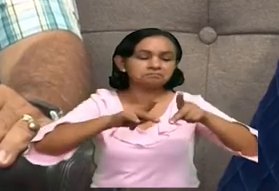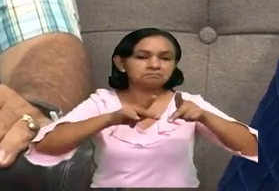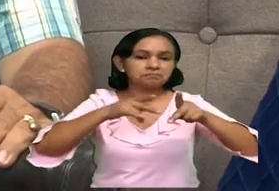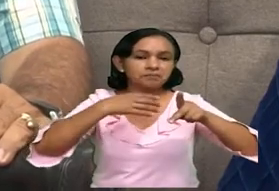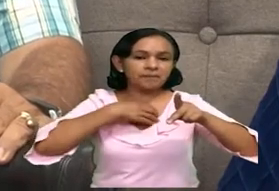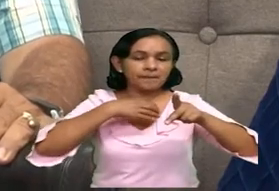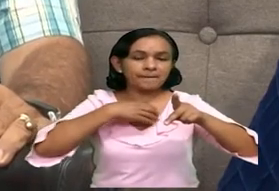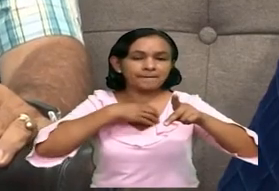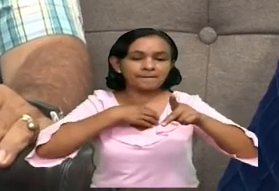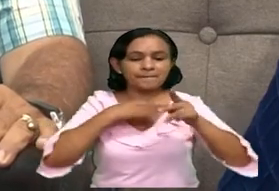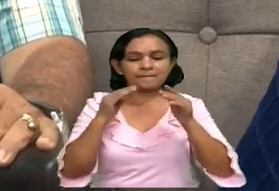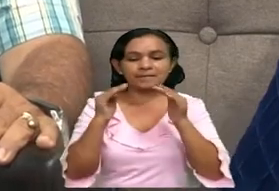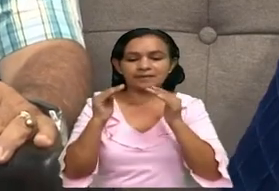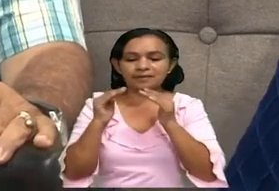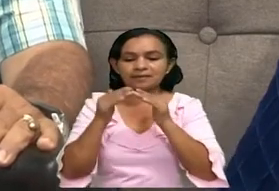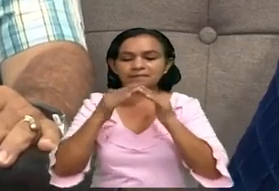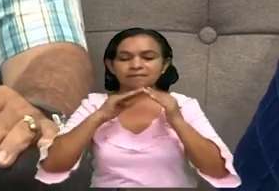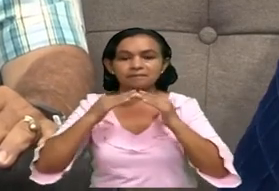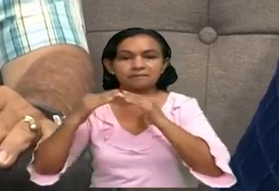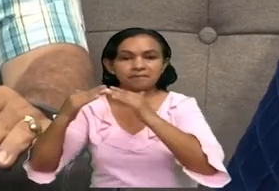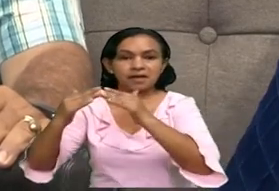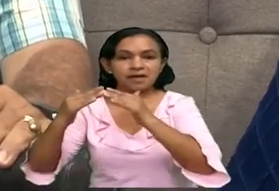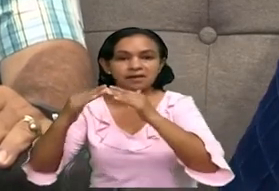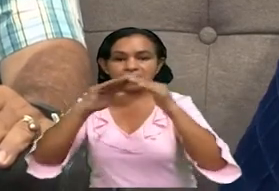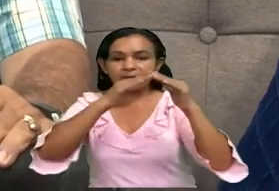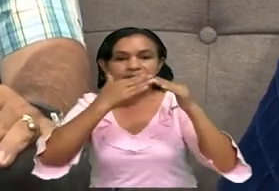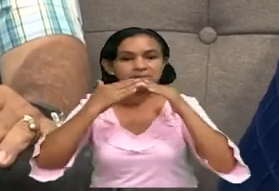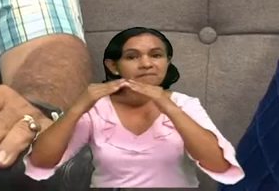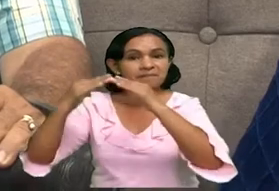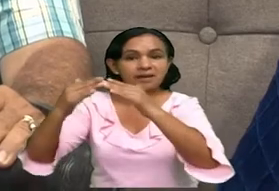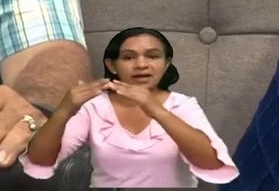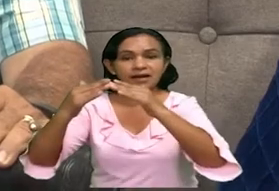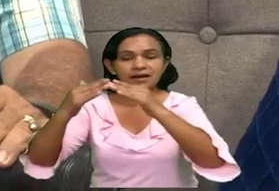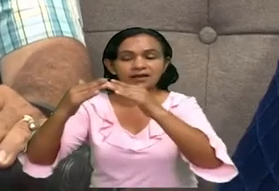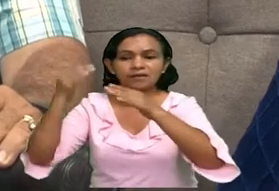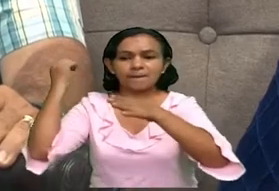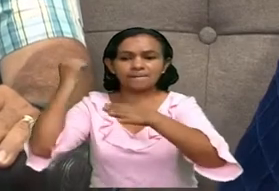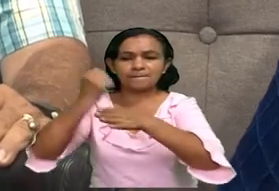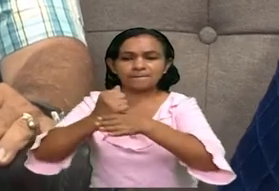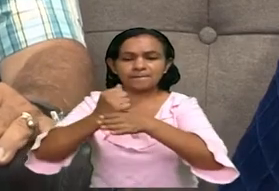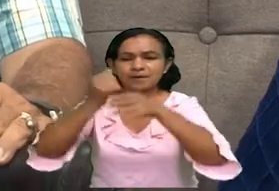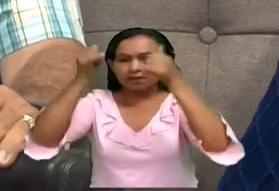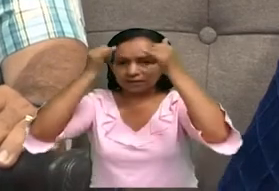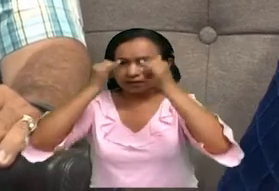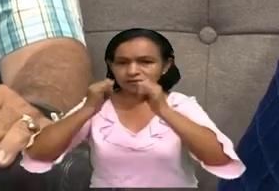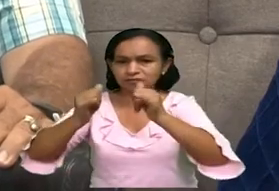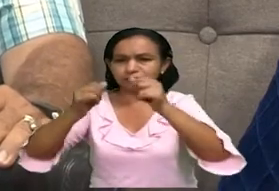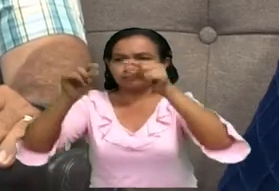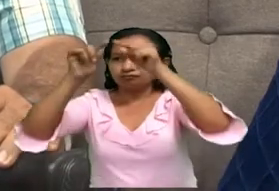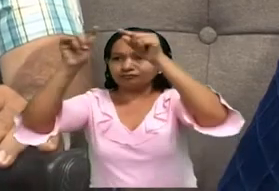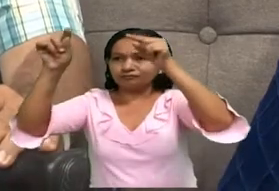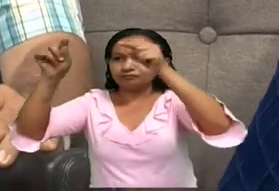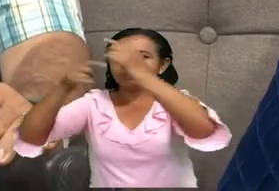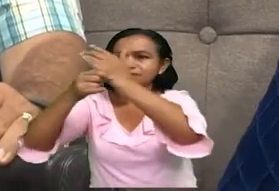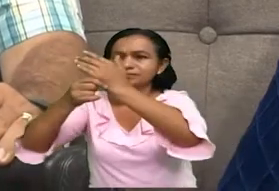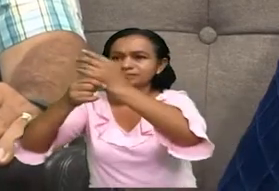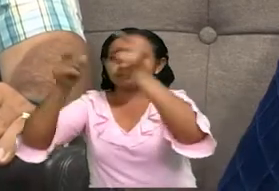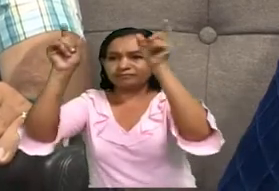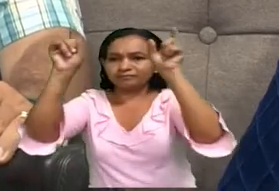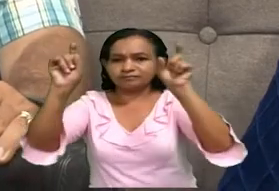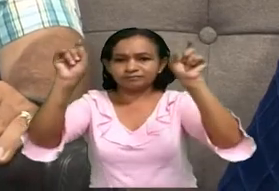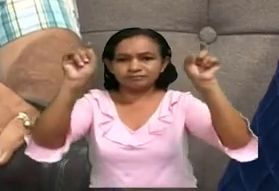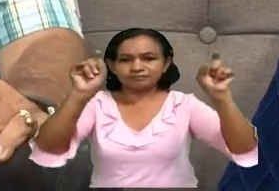labor en las comarcas. Entonces vos encontrás comarcas en donde hay sacrificio y venta de carne a partir de